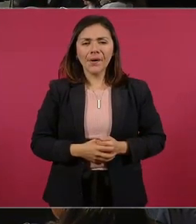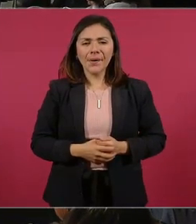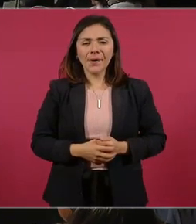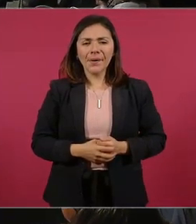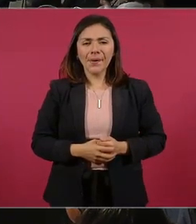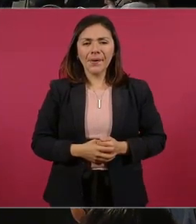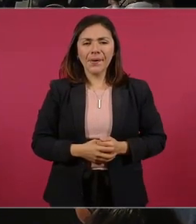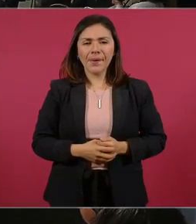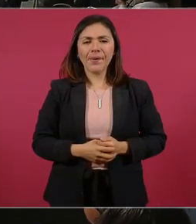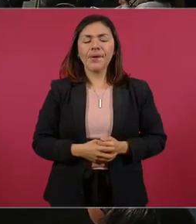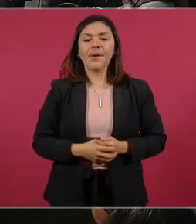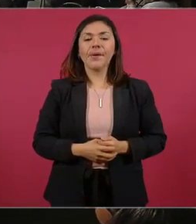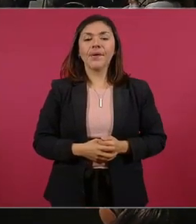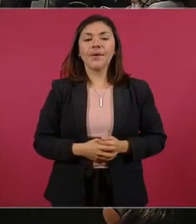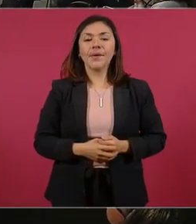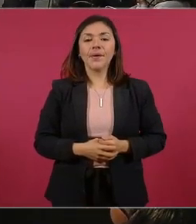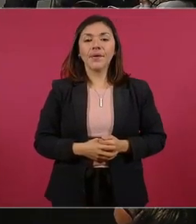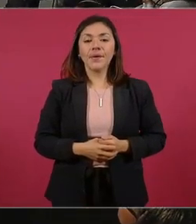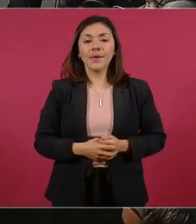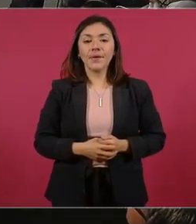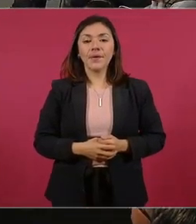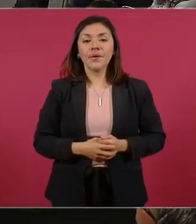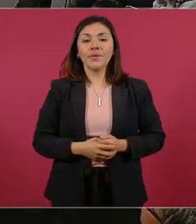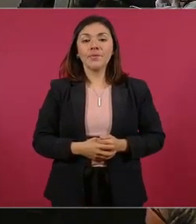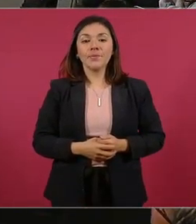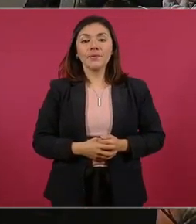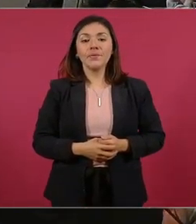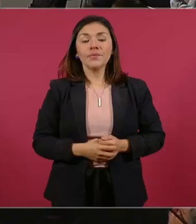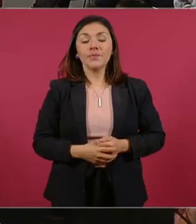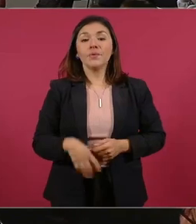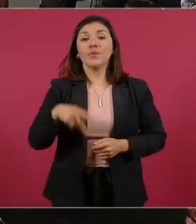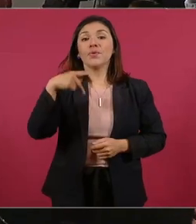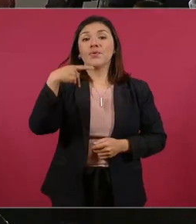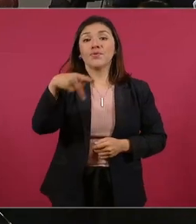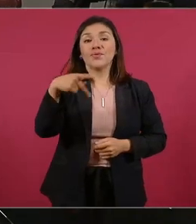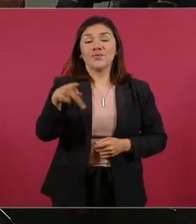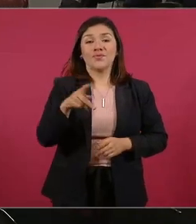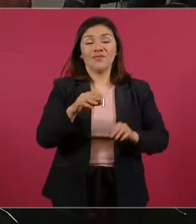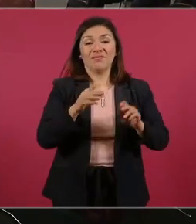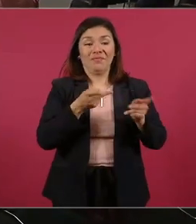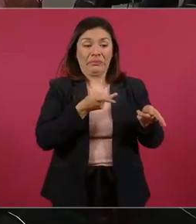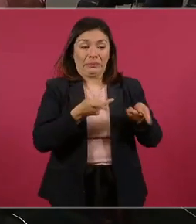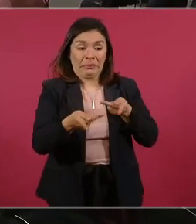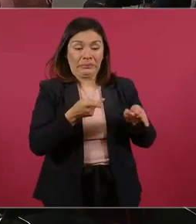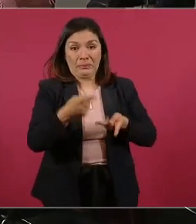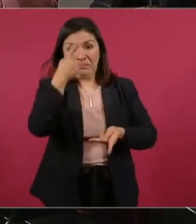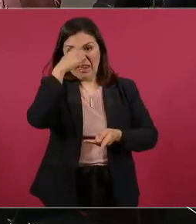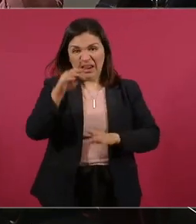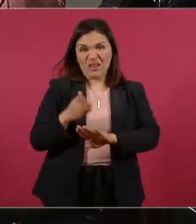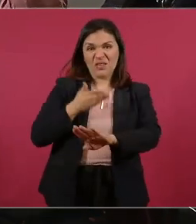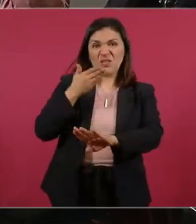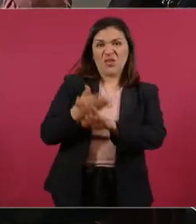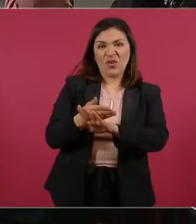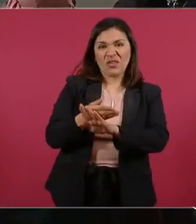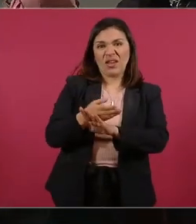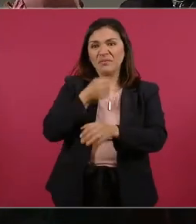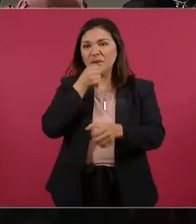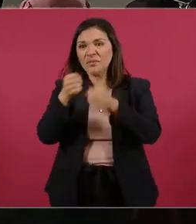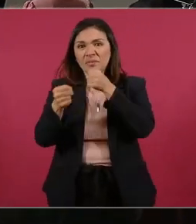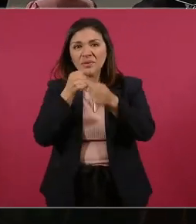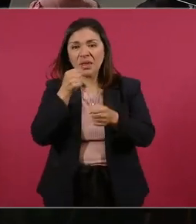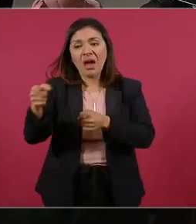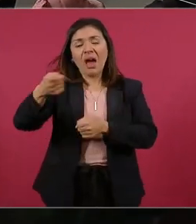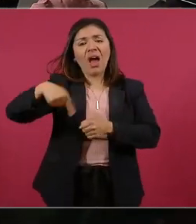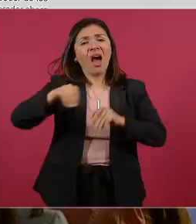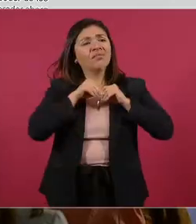La táctica de atacar a los reporteros que revelan verdades incómodas. Primero,